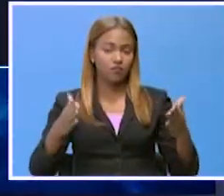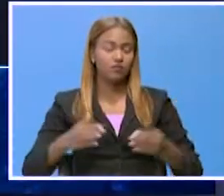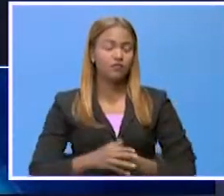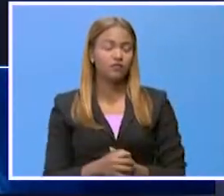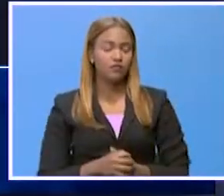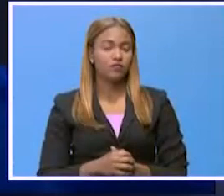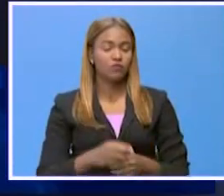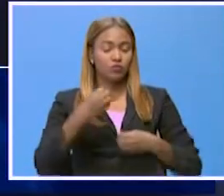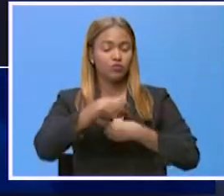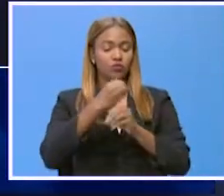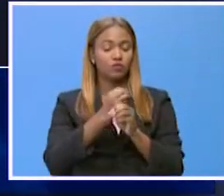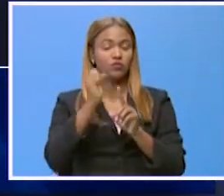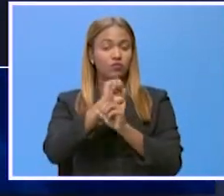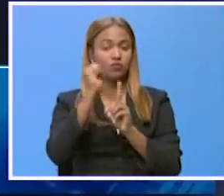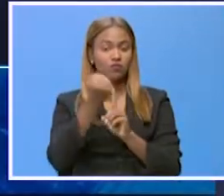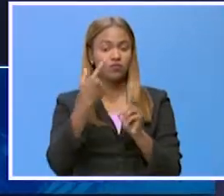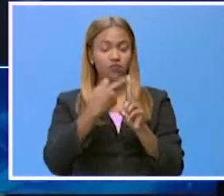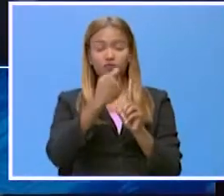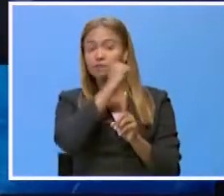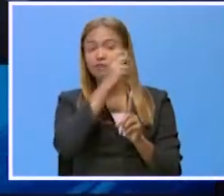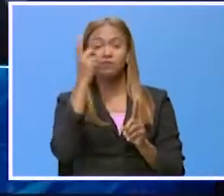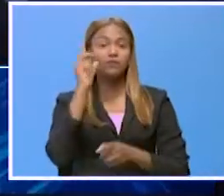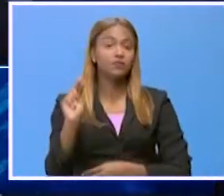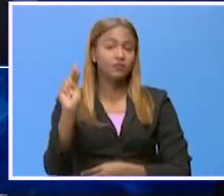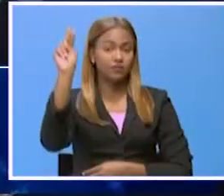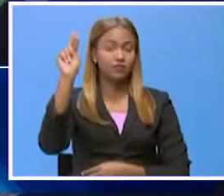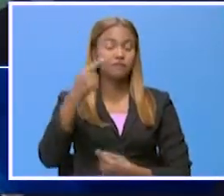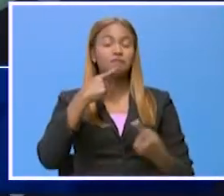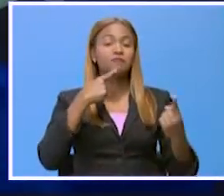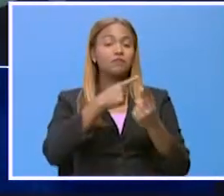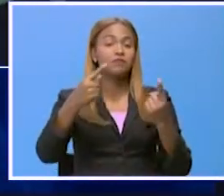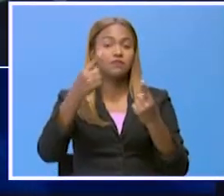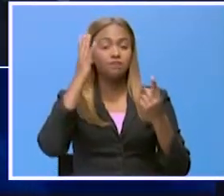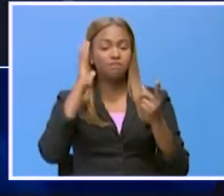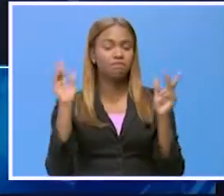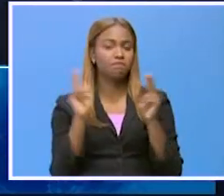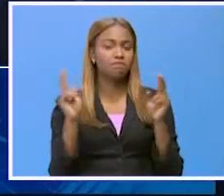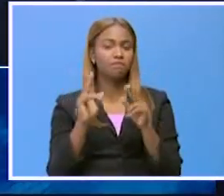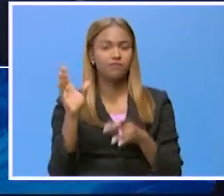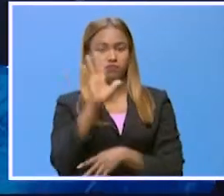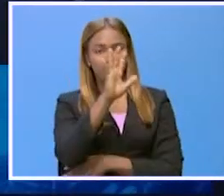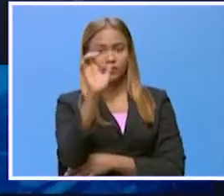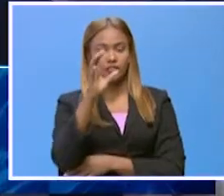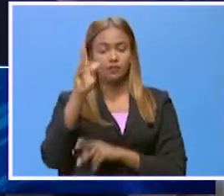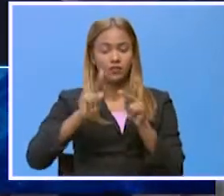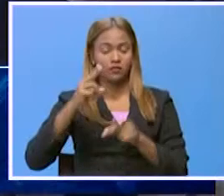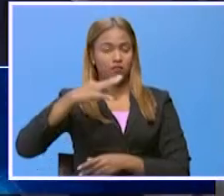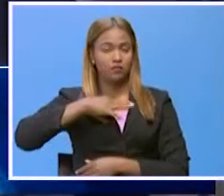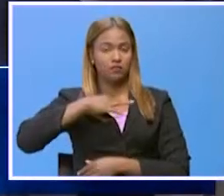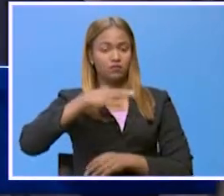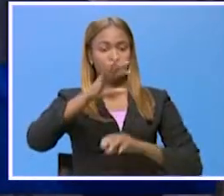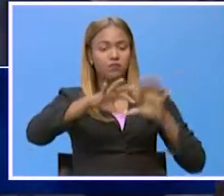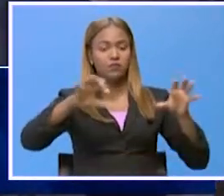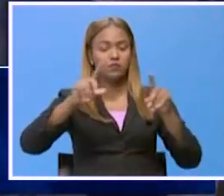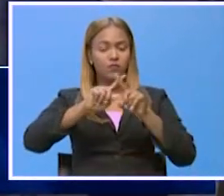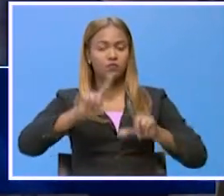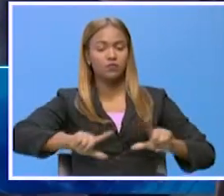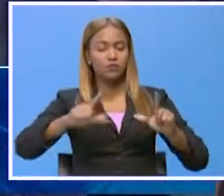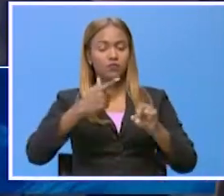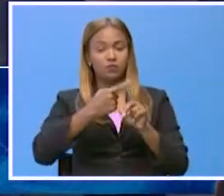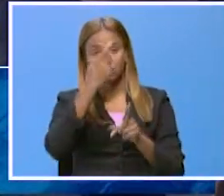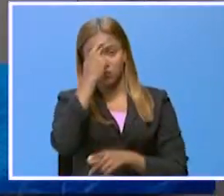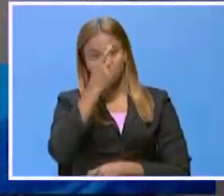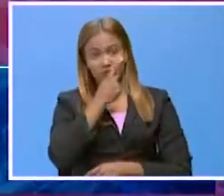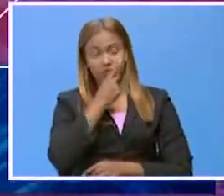y organizaciones sociales en santo domingo norte anunciaron que dispondrán de 500 voluntarios en distintas zonas del